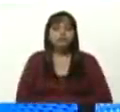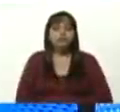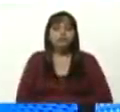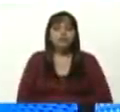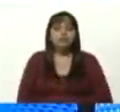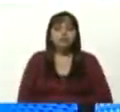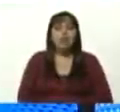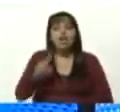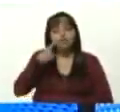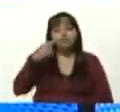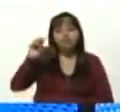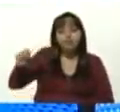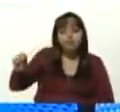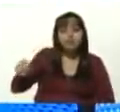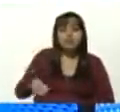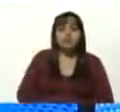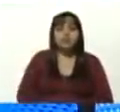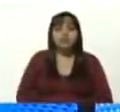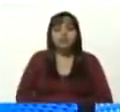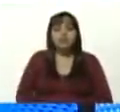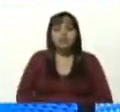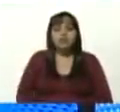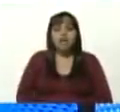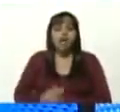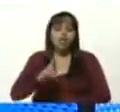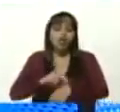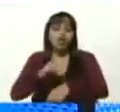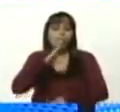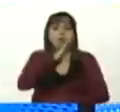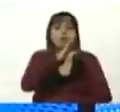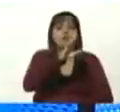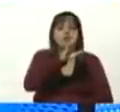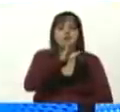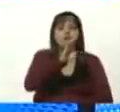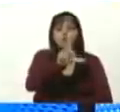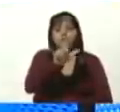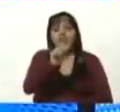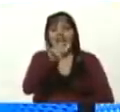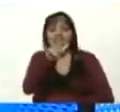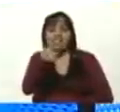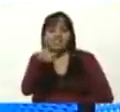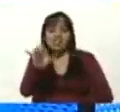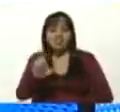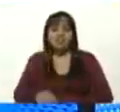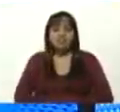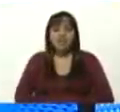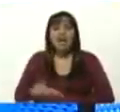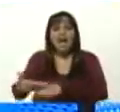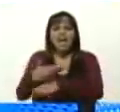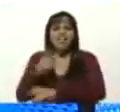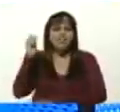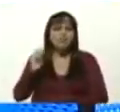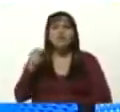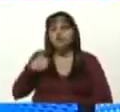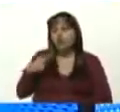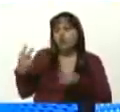dicho al doctor Gerardo Blay. Gerardo Blay fue diputado, yo lo